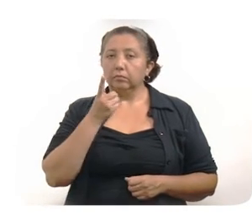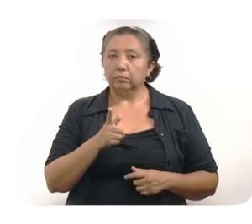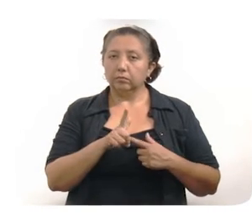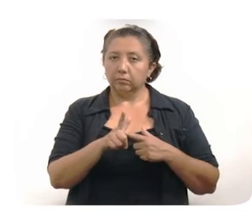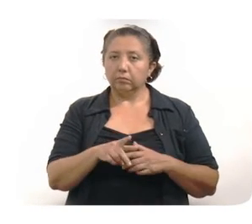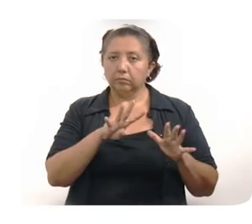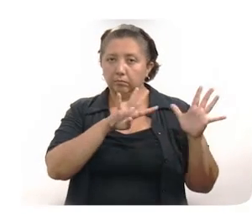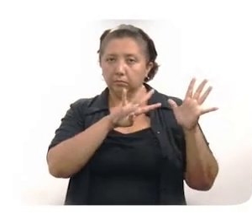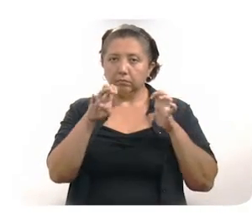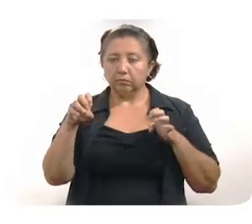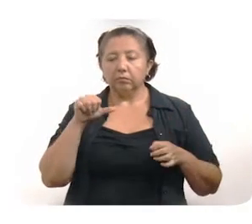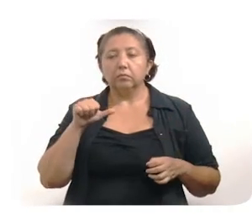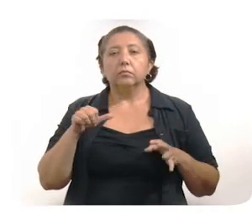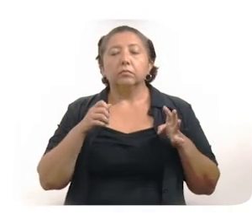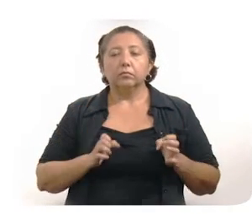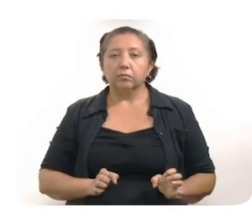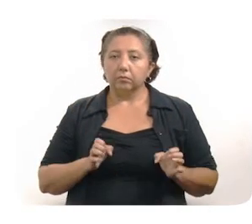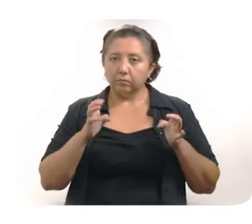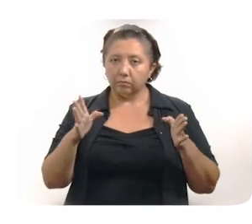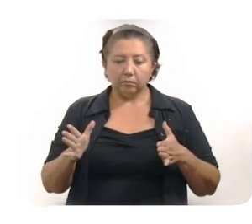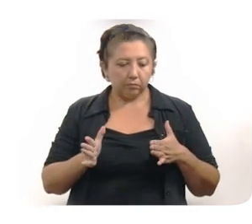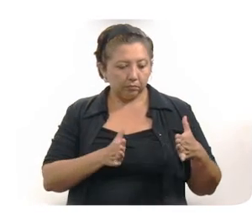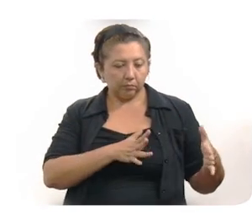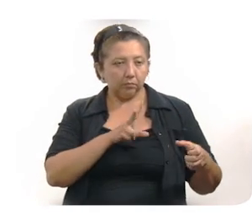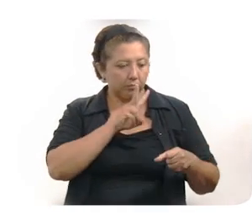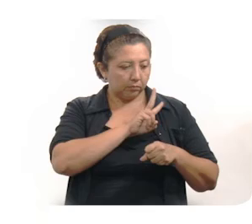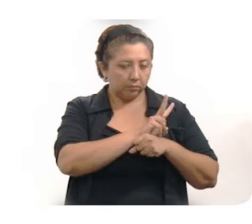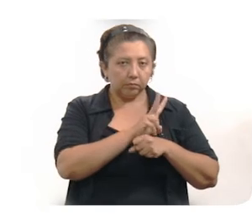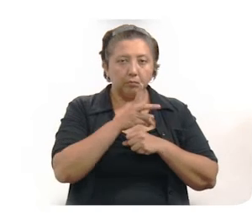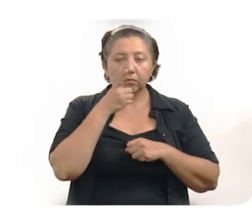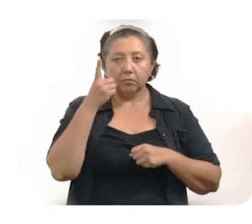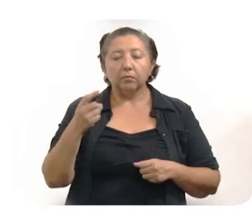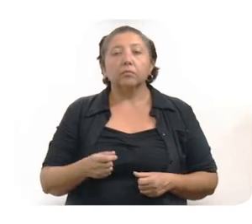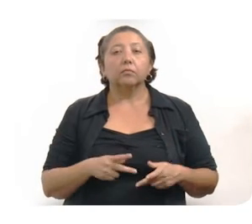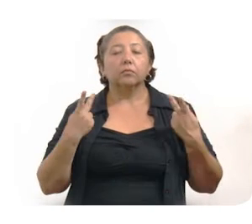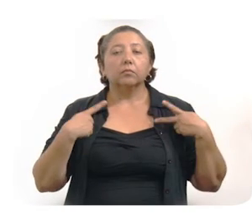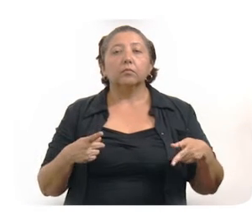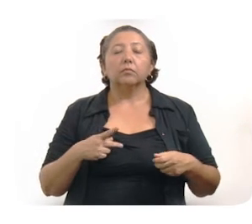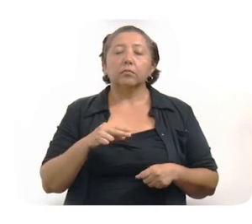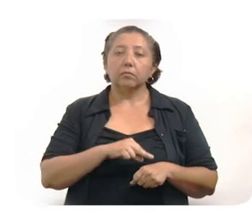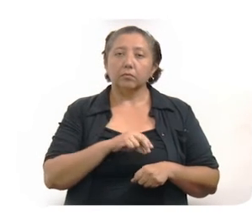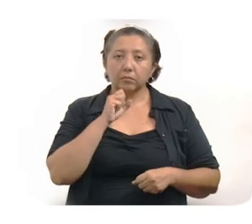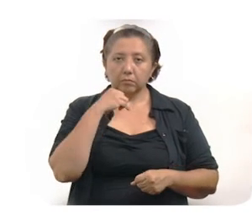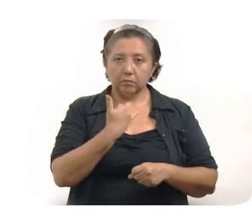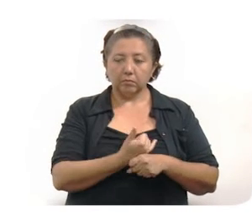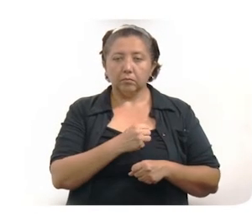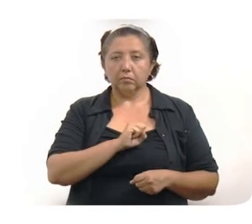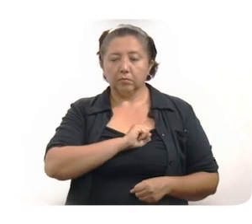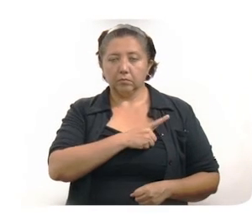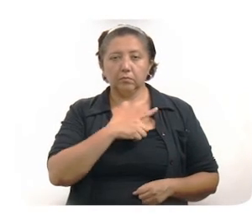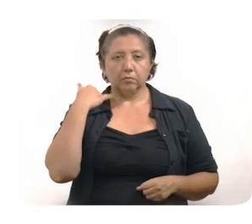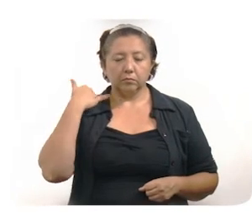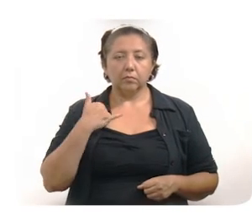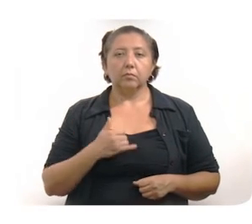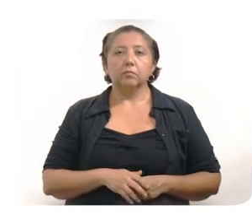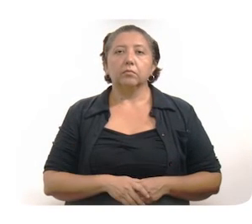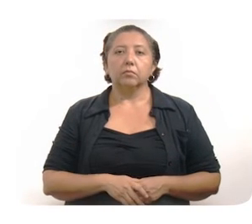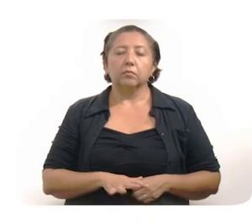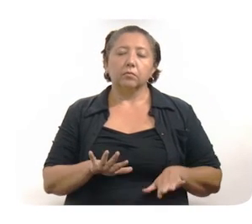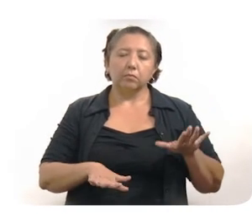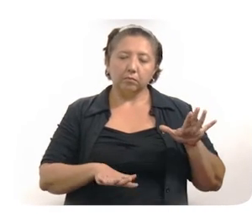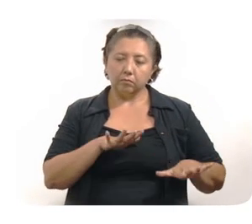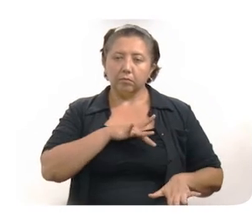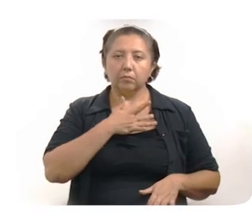activos 916 están estables aislados y monitoreados constantemente por personal médico de la secretaría de salud de yucatán